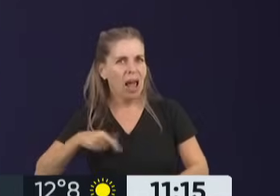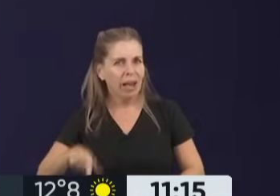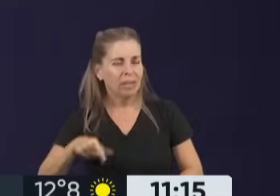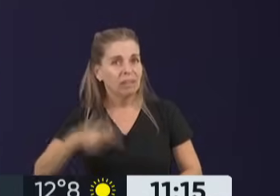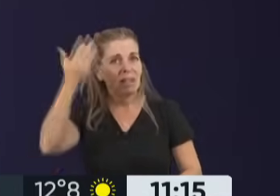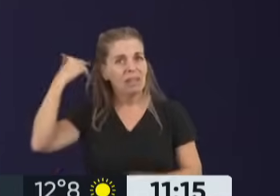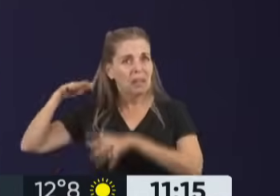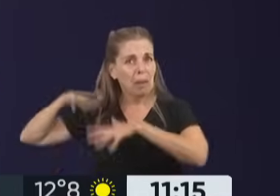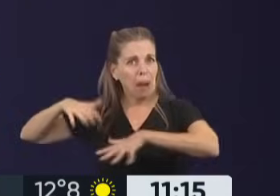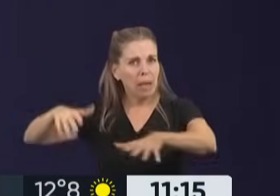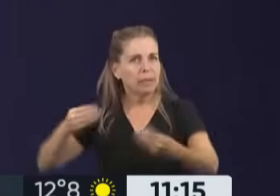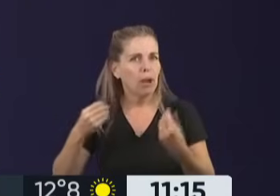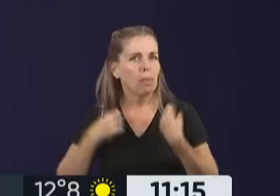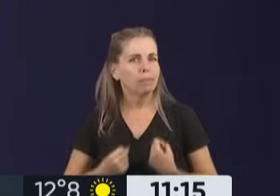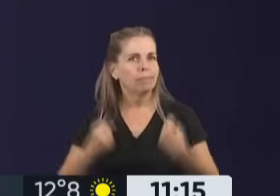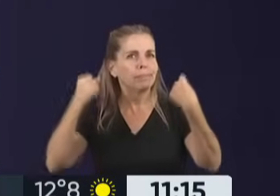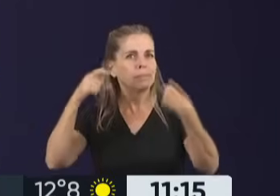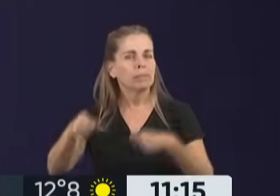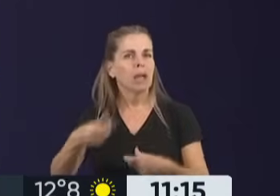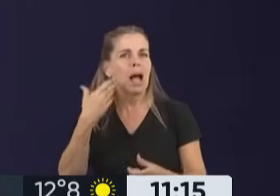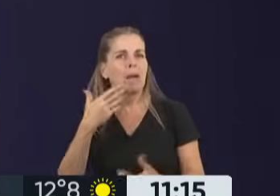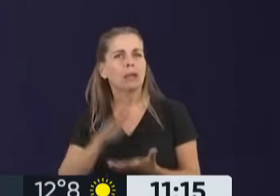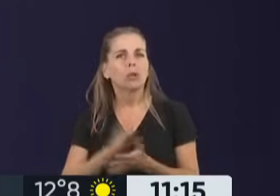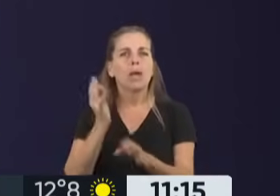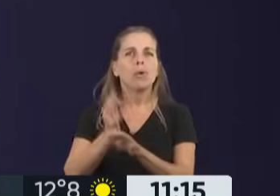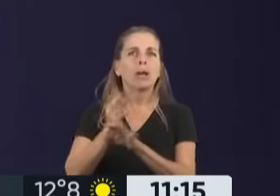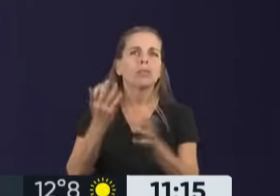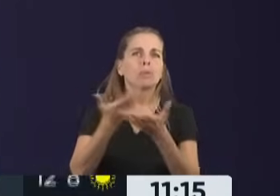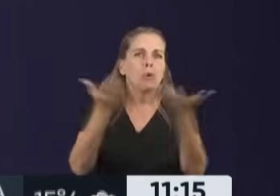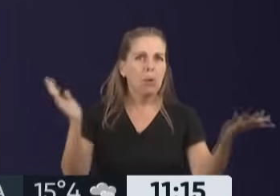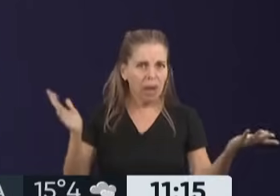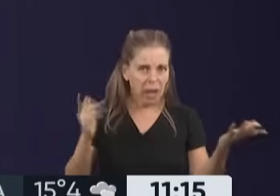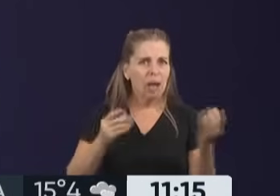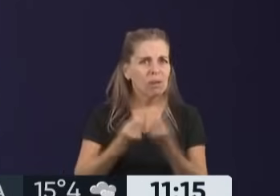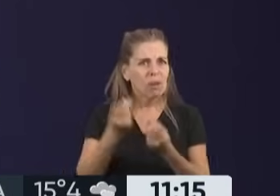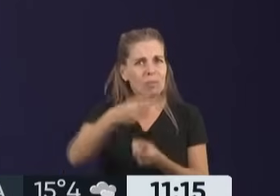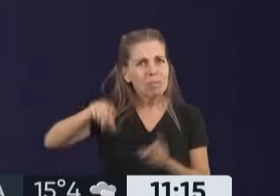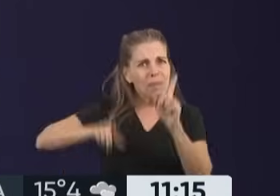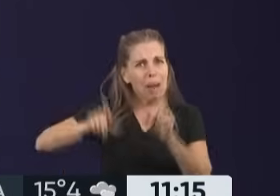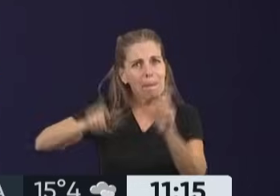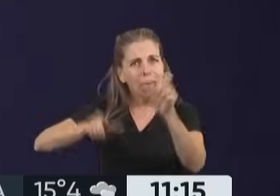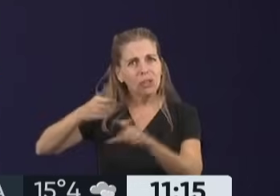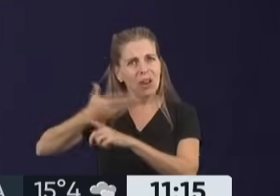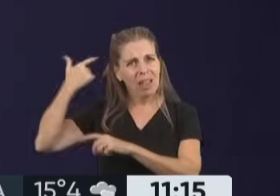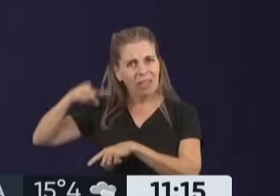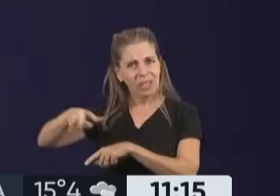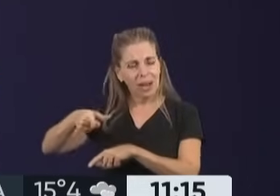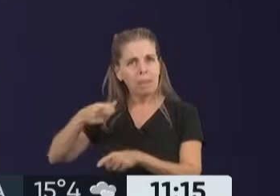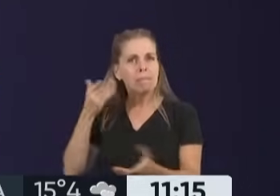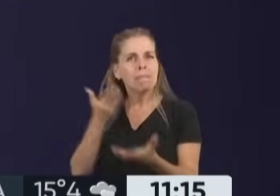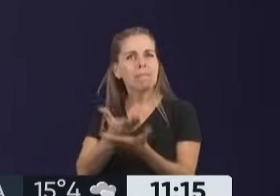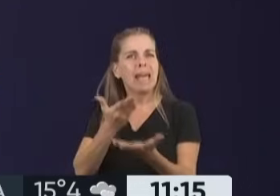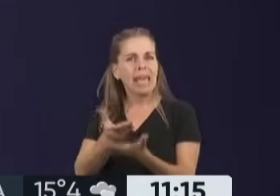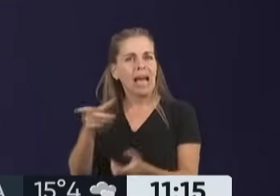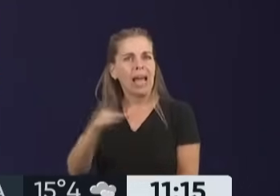las banderas de la educación pública, cuando incluso muchos de ellos eran los que proponían tiempo atrás arancelarlo, ¿no?